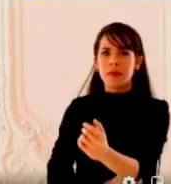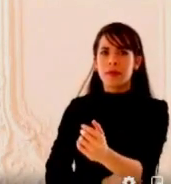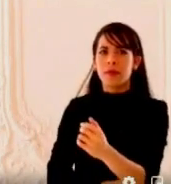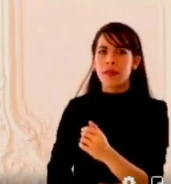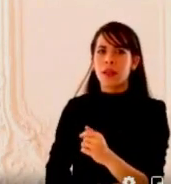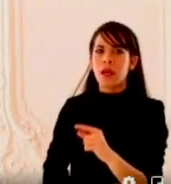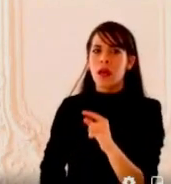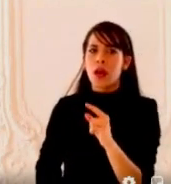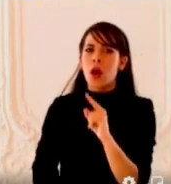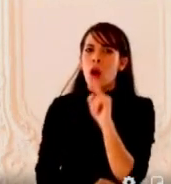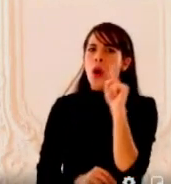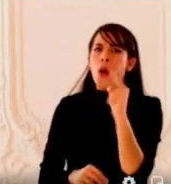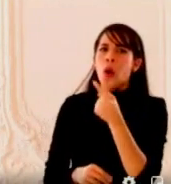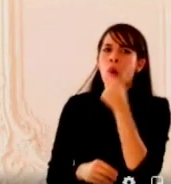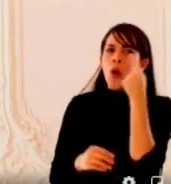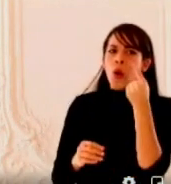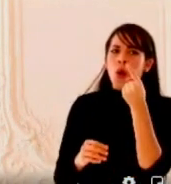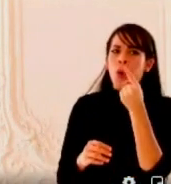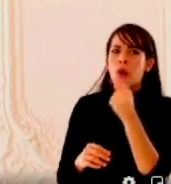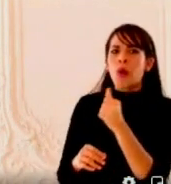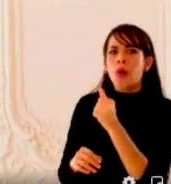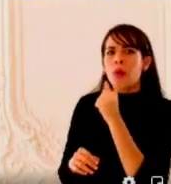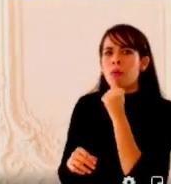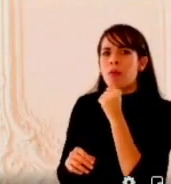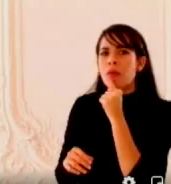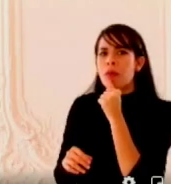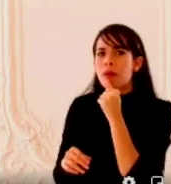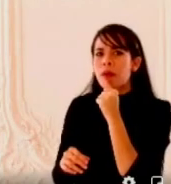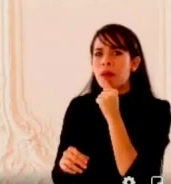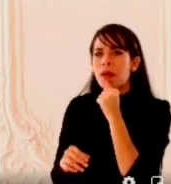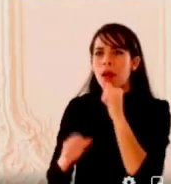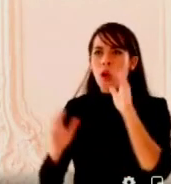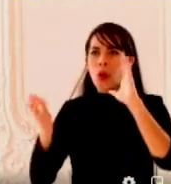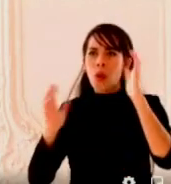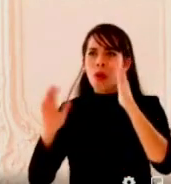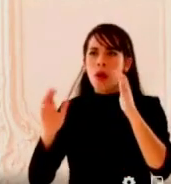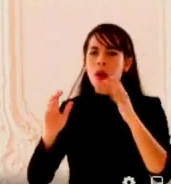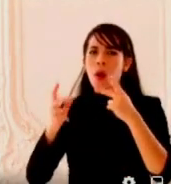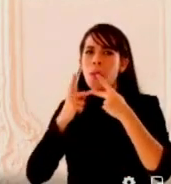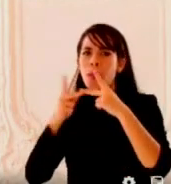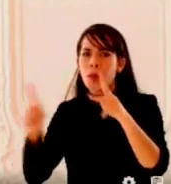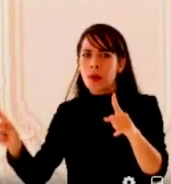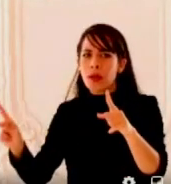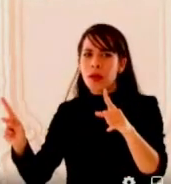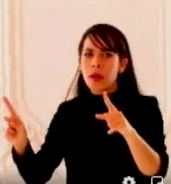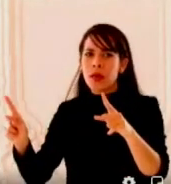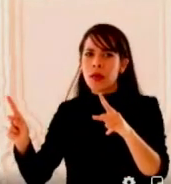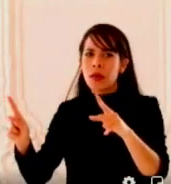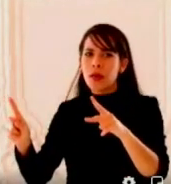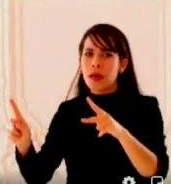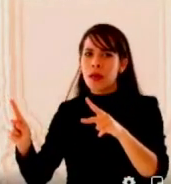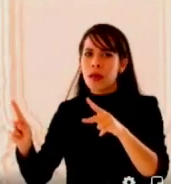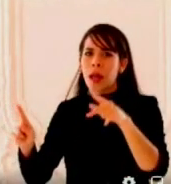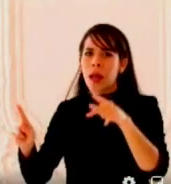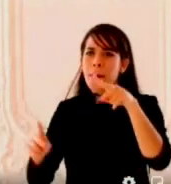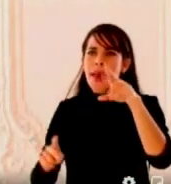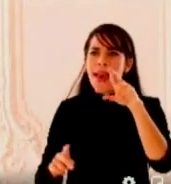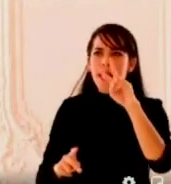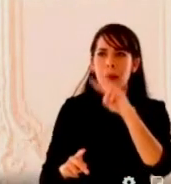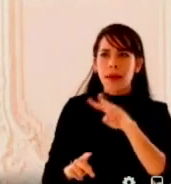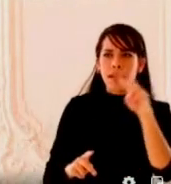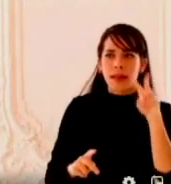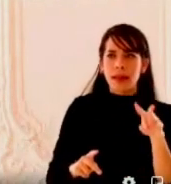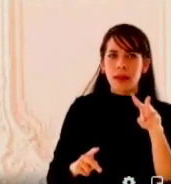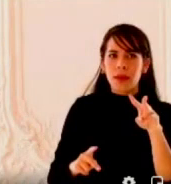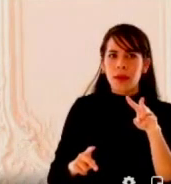los privatizadores, no lo podría hacer esto también en la corporación pública, por ejemplo, la PR 22, no se podría haber puesto en las